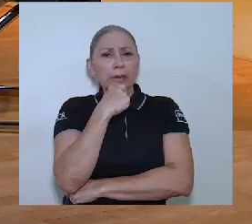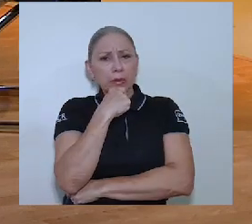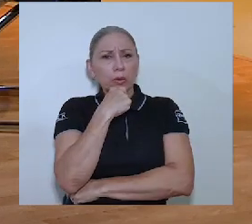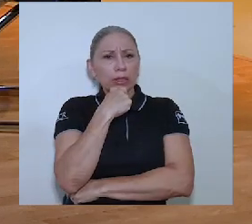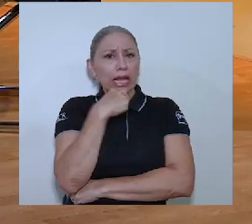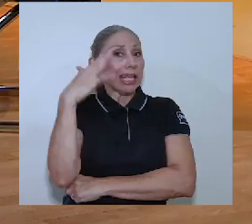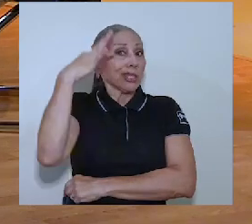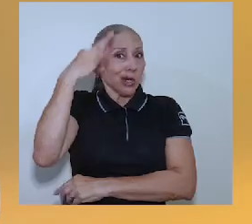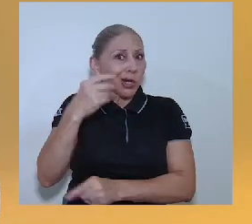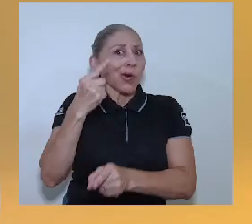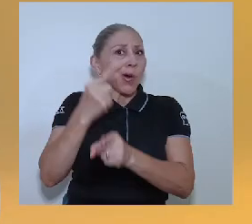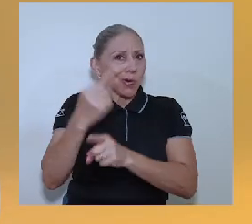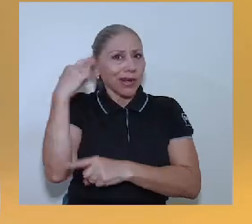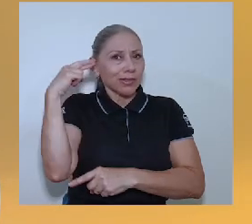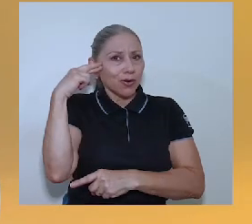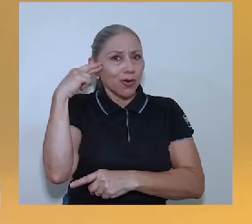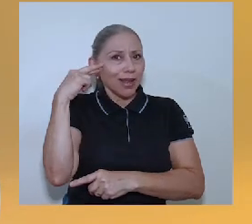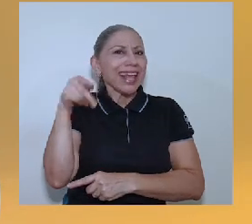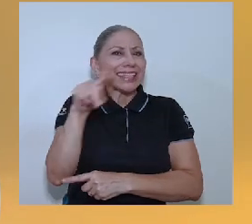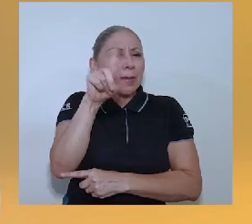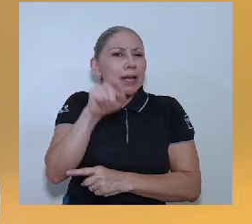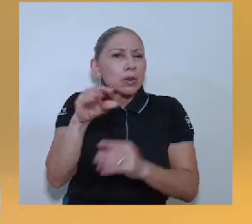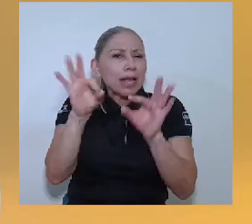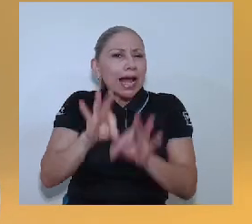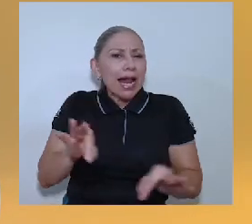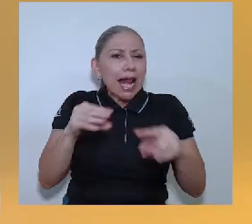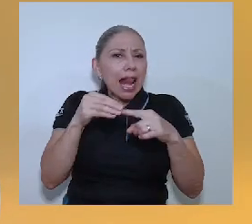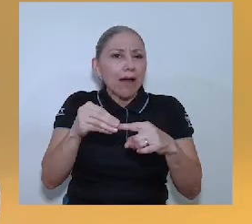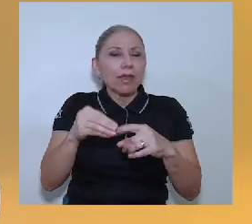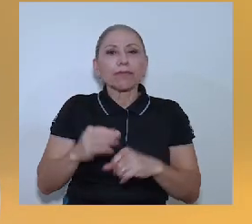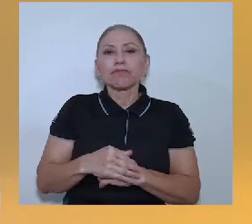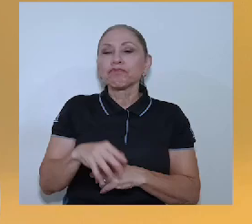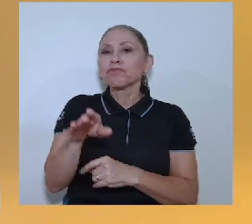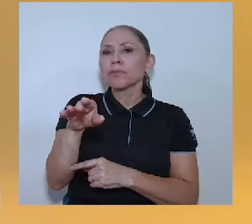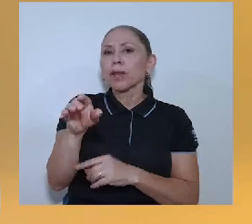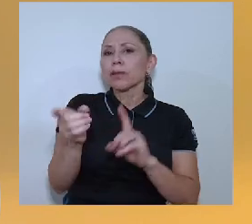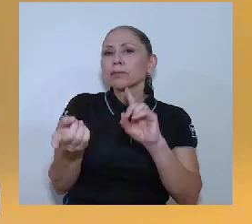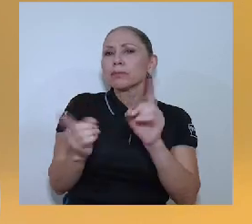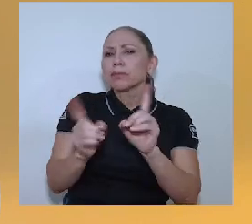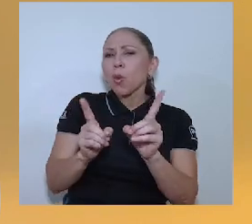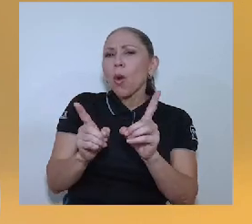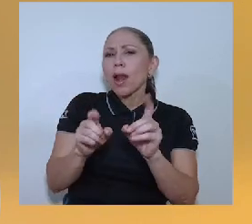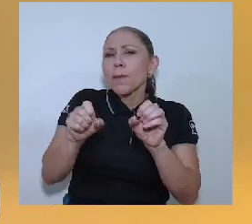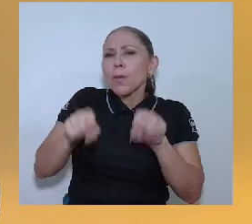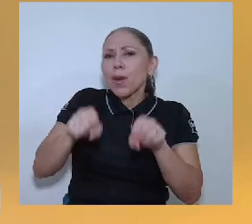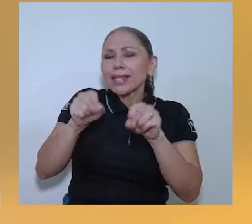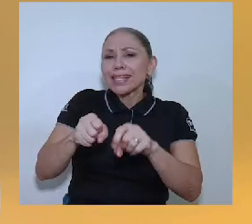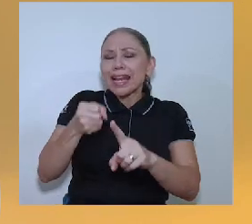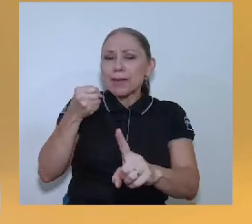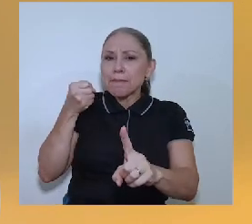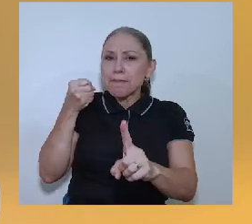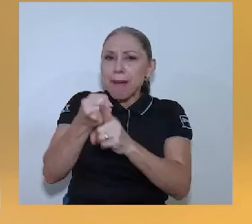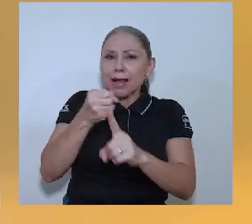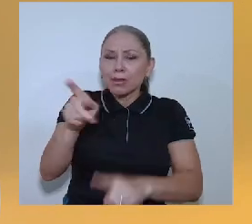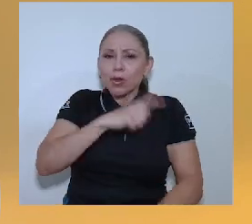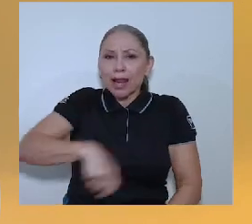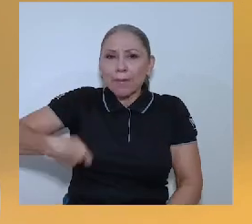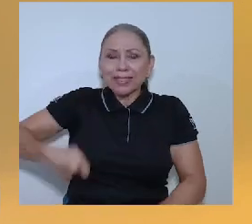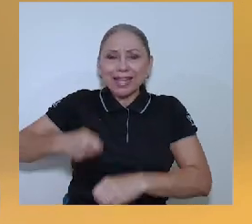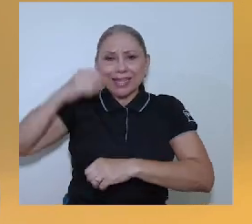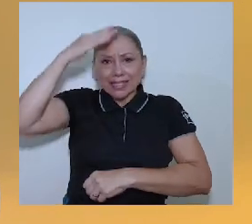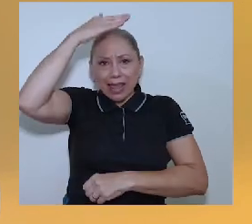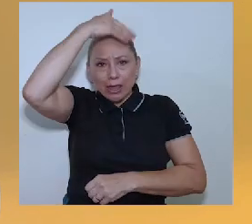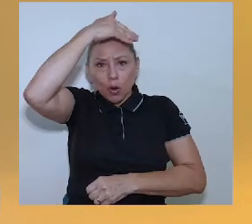es la pregunta clave, es cuál podrá ser el impacto de esa presidencia de Trump con tanto